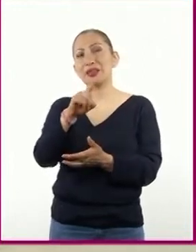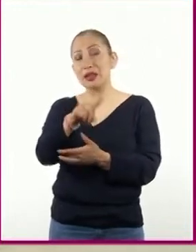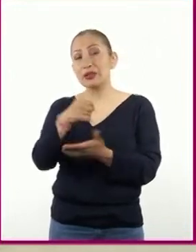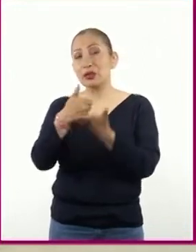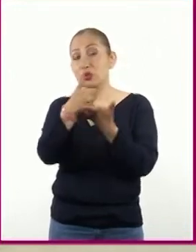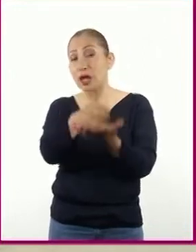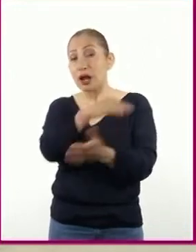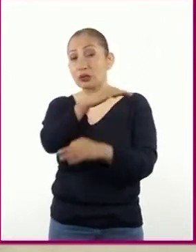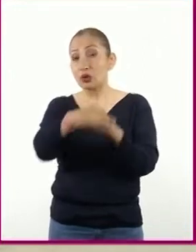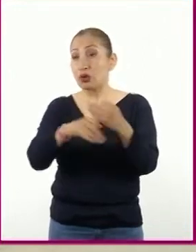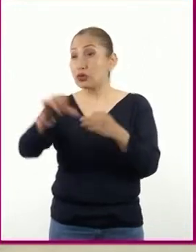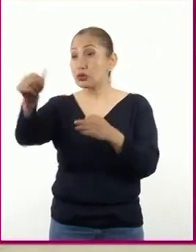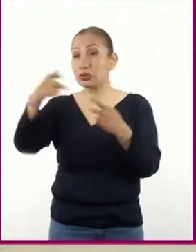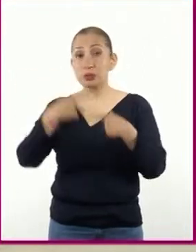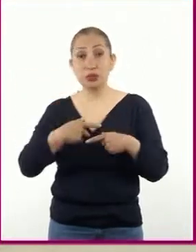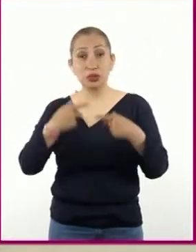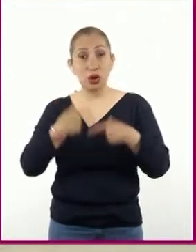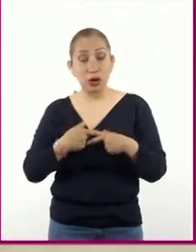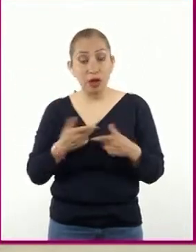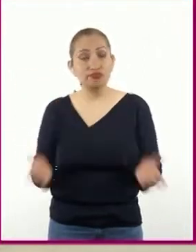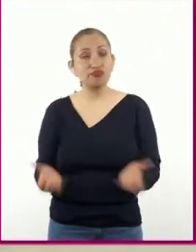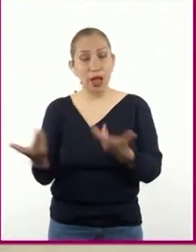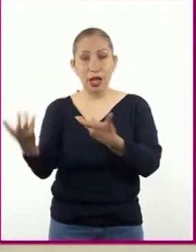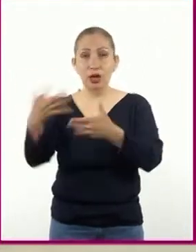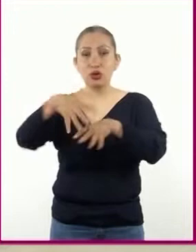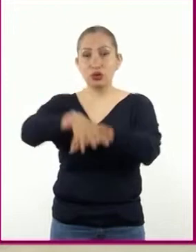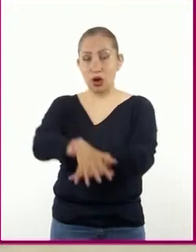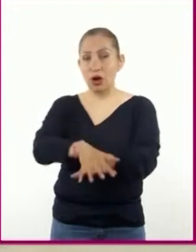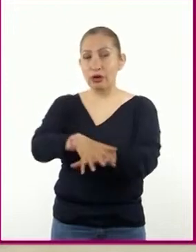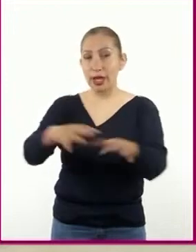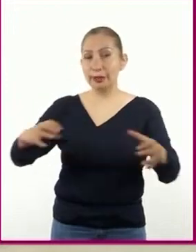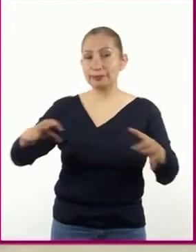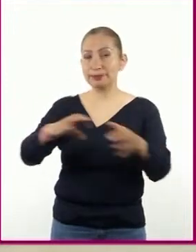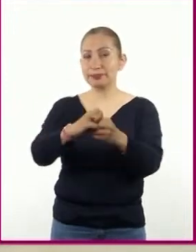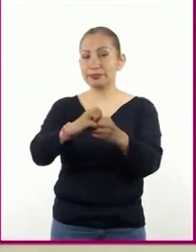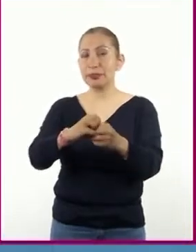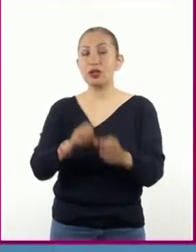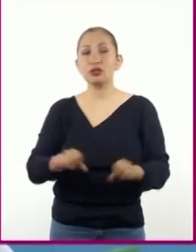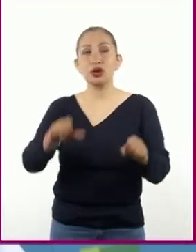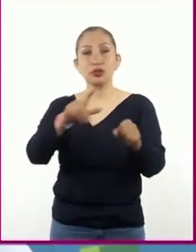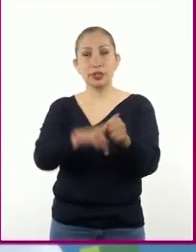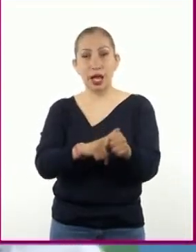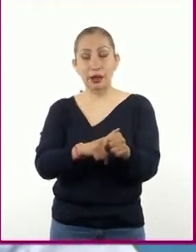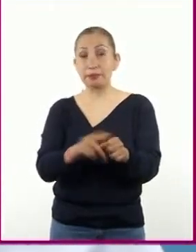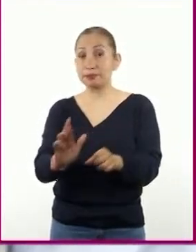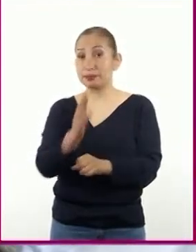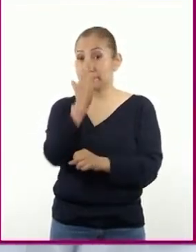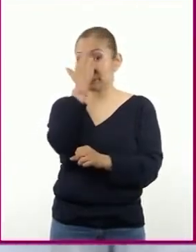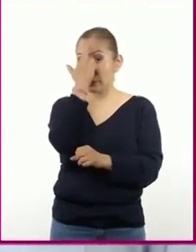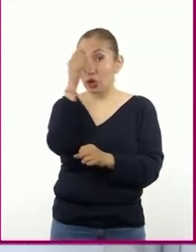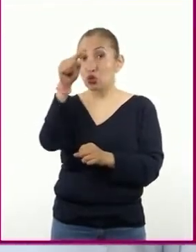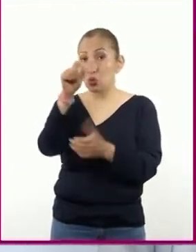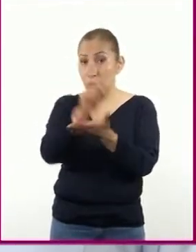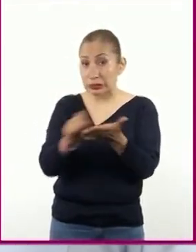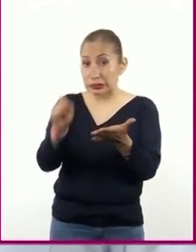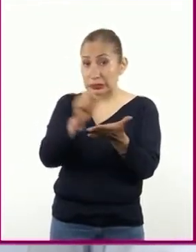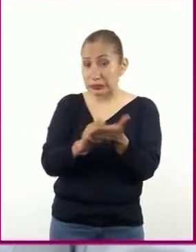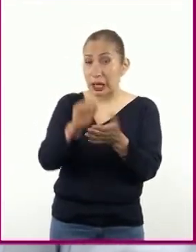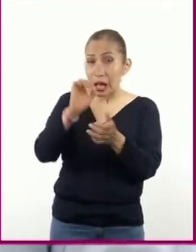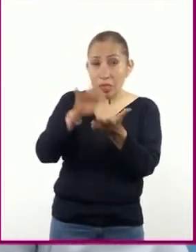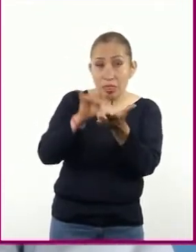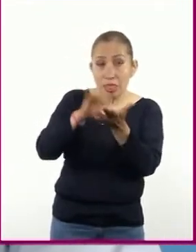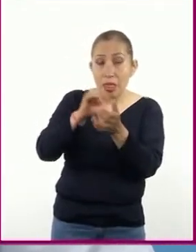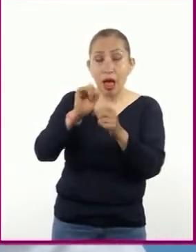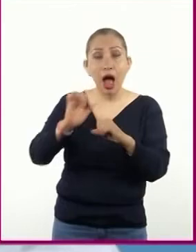a las y los demás fomentando la inclusión y la cohesión social. Recuerden ir tomando notas de los